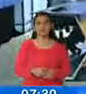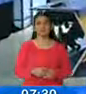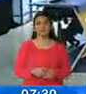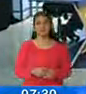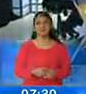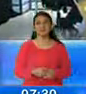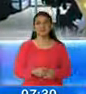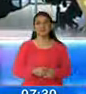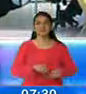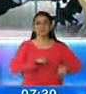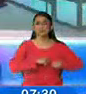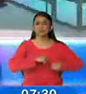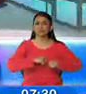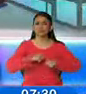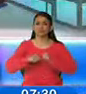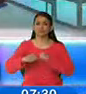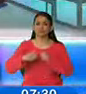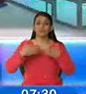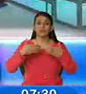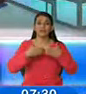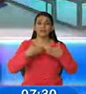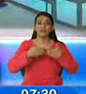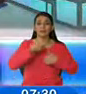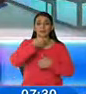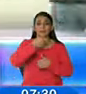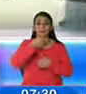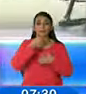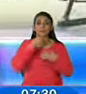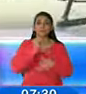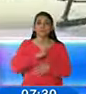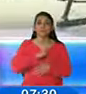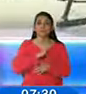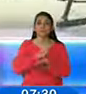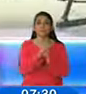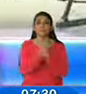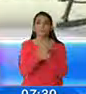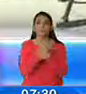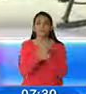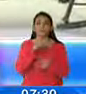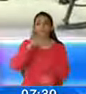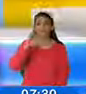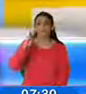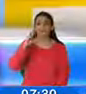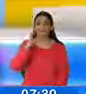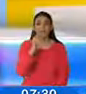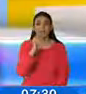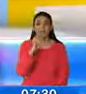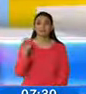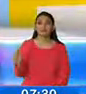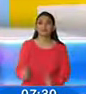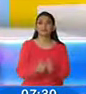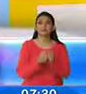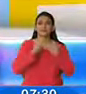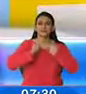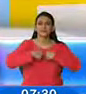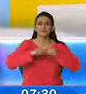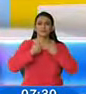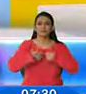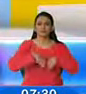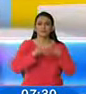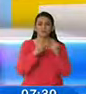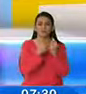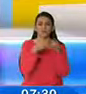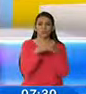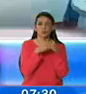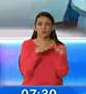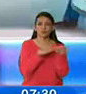En una jornada maratónica, el equipo periodístico, técnico y de producción de Televicentro, junto al esfuerzo editorial de Diario